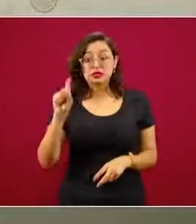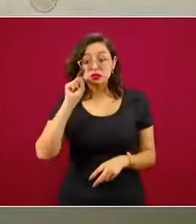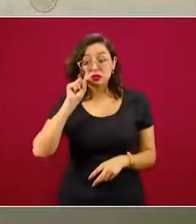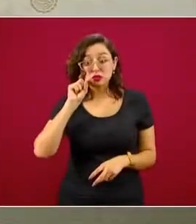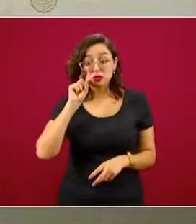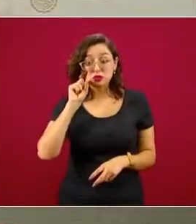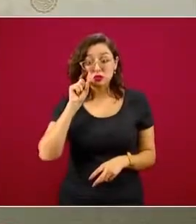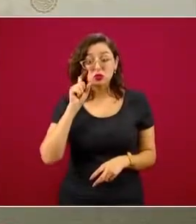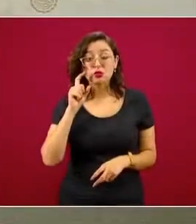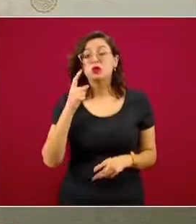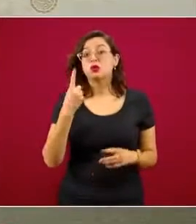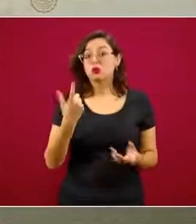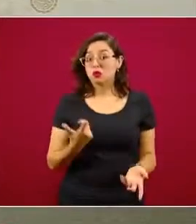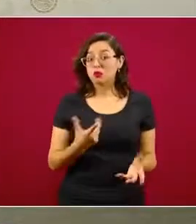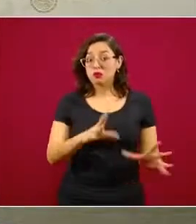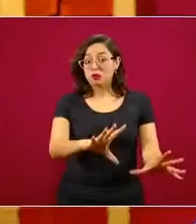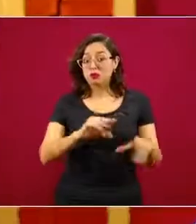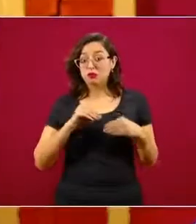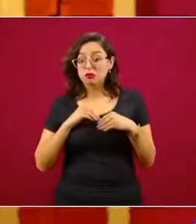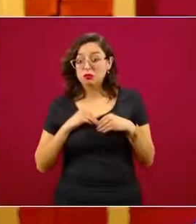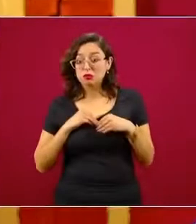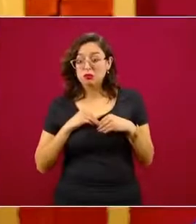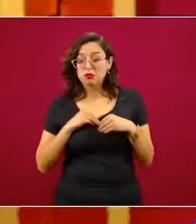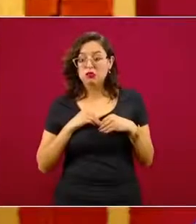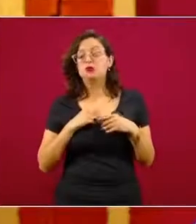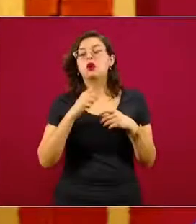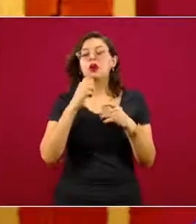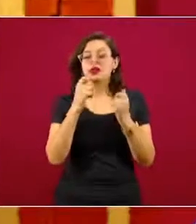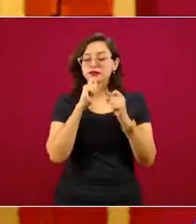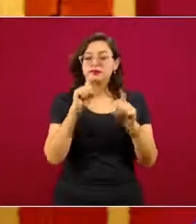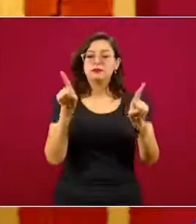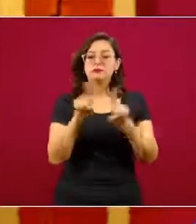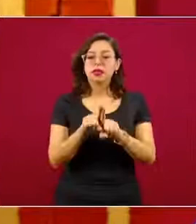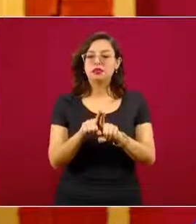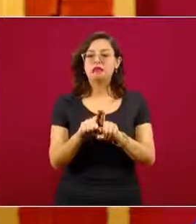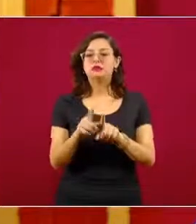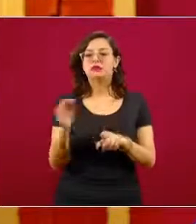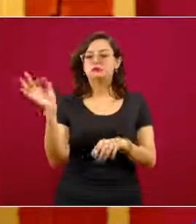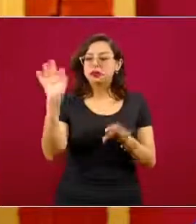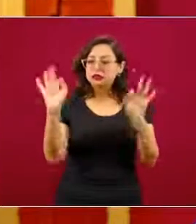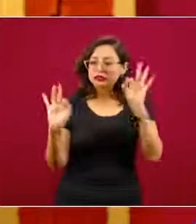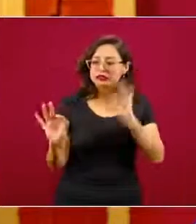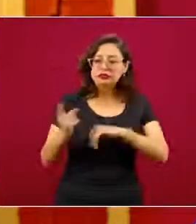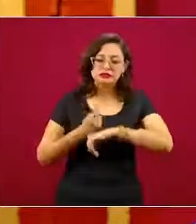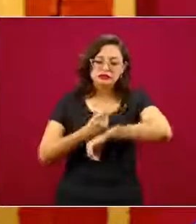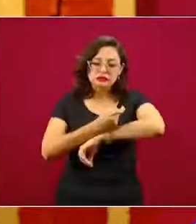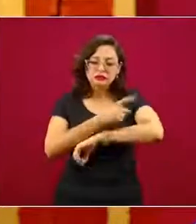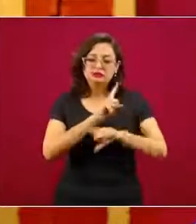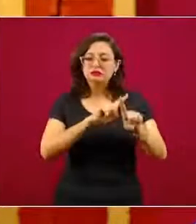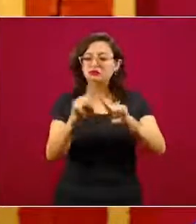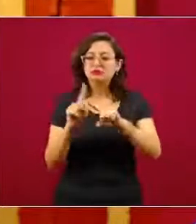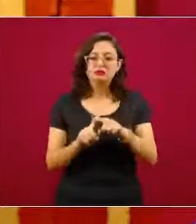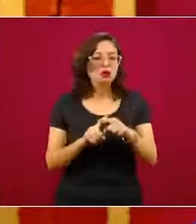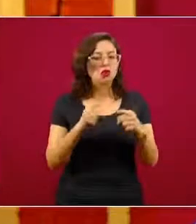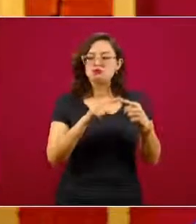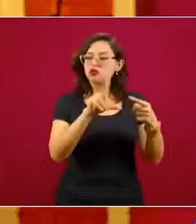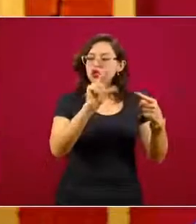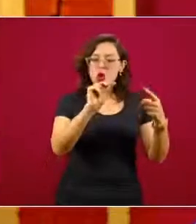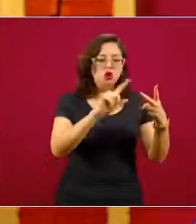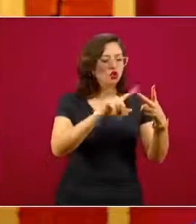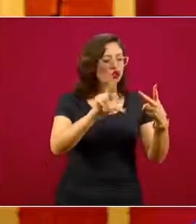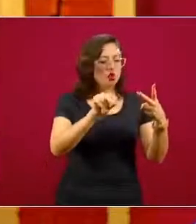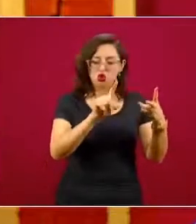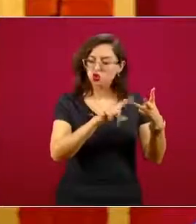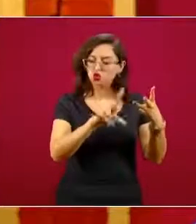y algunos vectores insectos. Tampoco se encontró que fuera así. Y se buscó también si